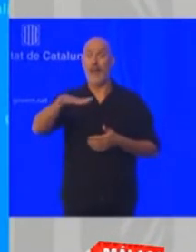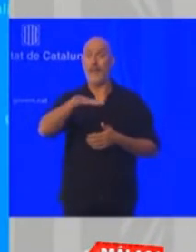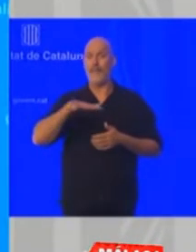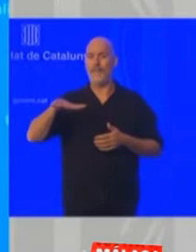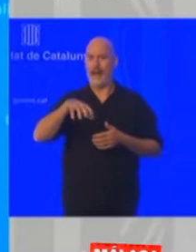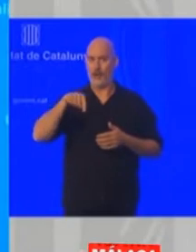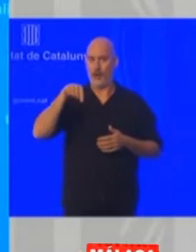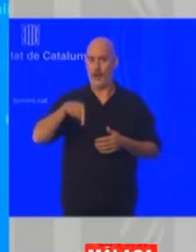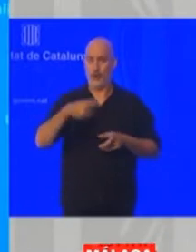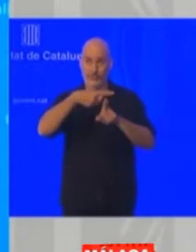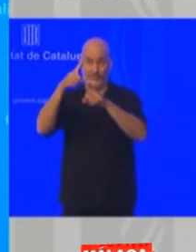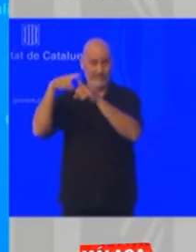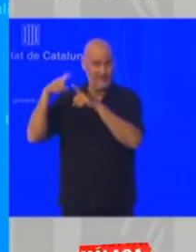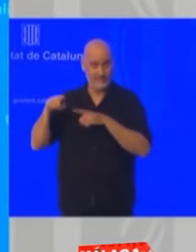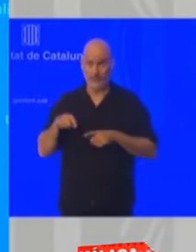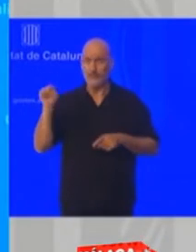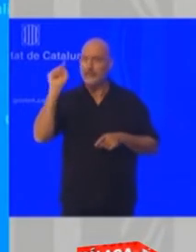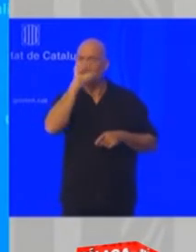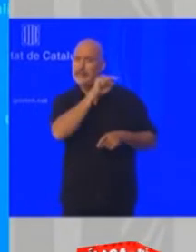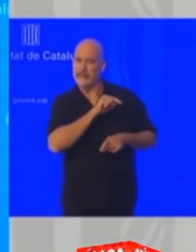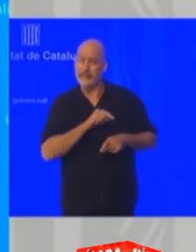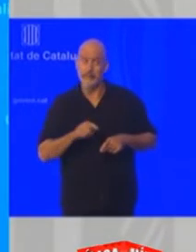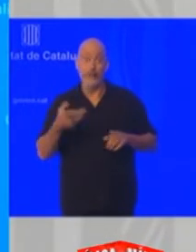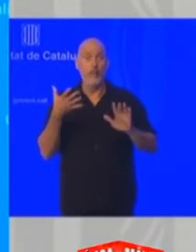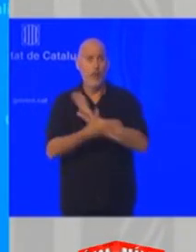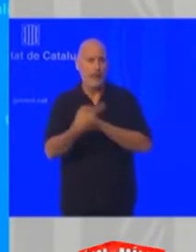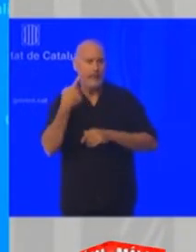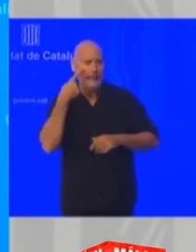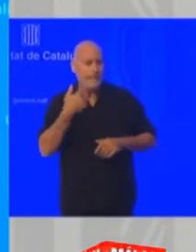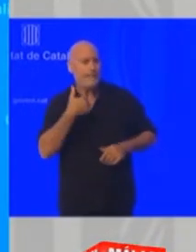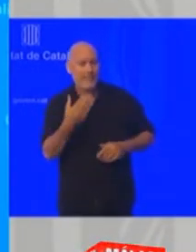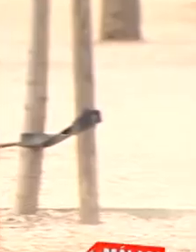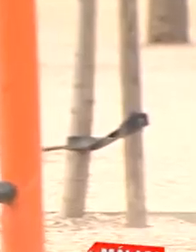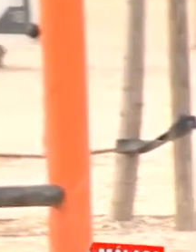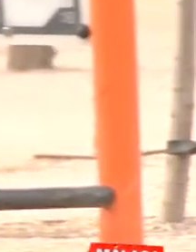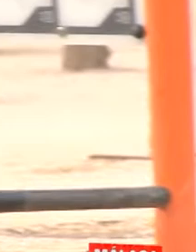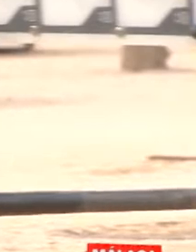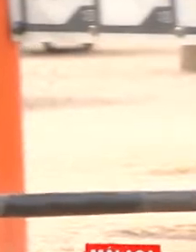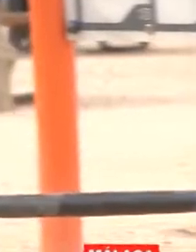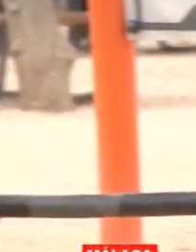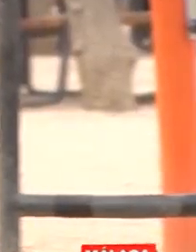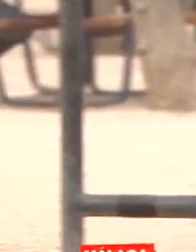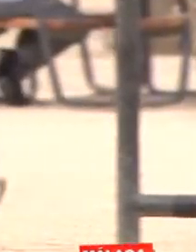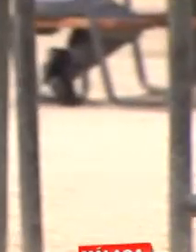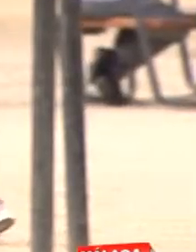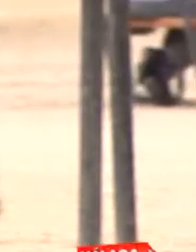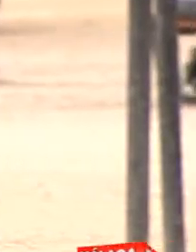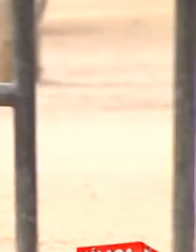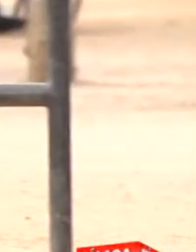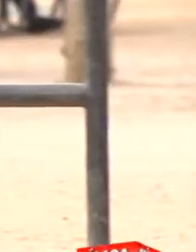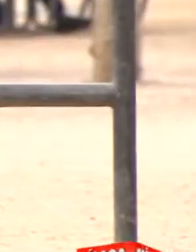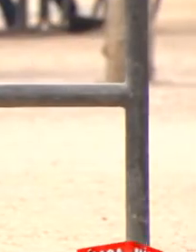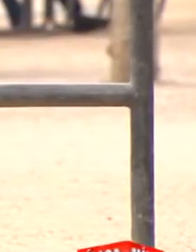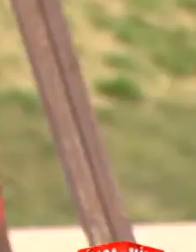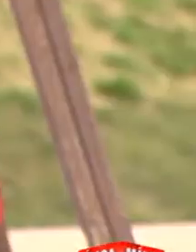en distintos barrios del país para conocer la incidencia vírica. Además, el presidente de la Generalitat ha adelantado